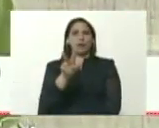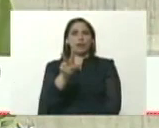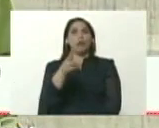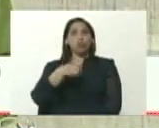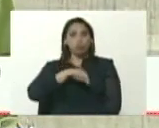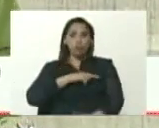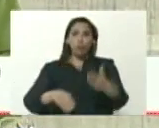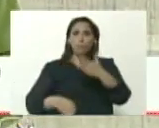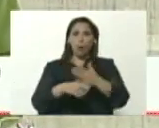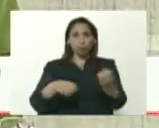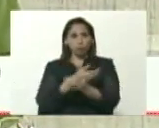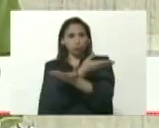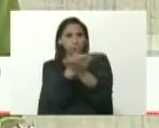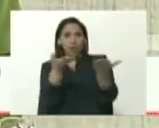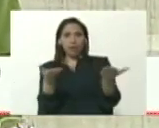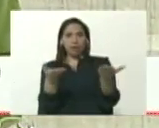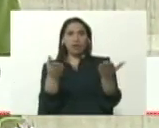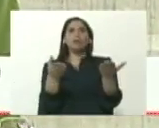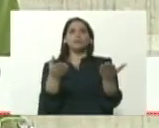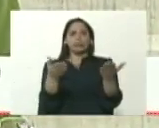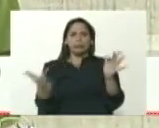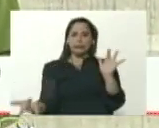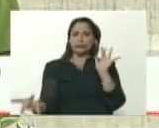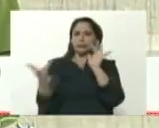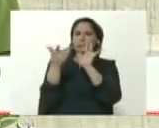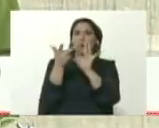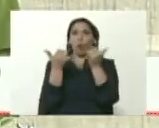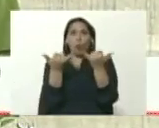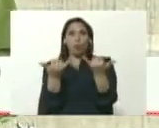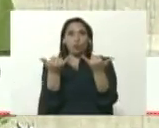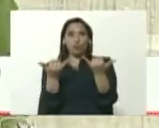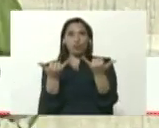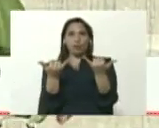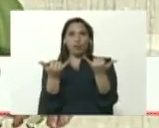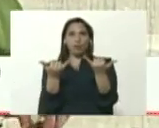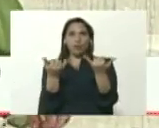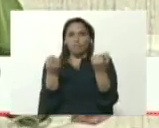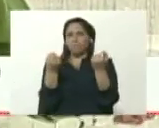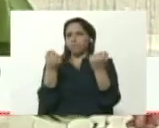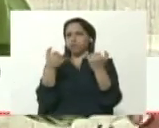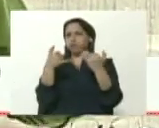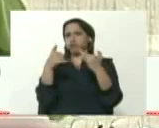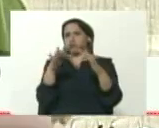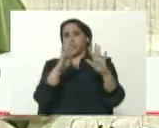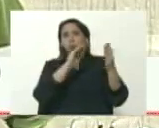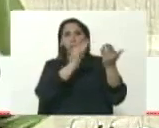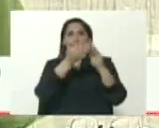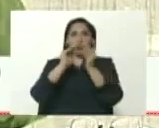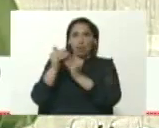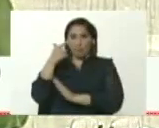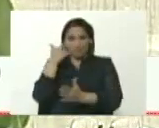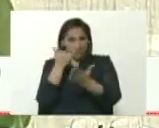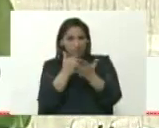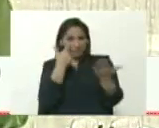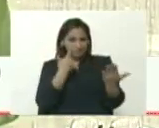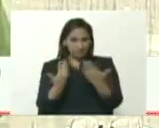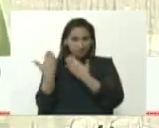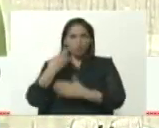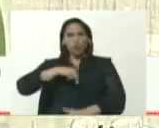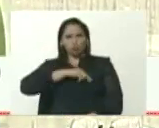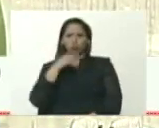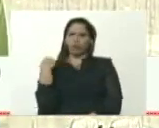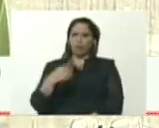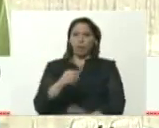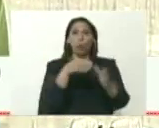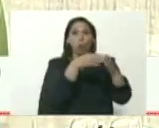para todos ustedes que están conectados en este momento desde miles de comunidades, fíjense ustedes, nosotros tenemos